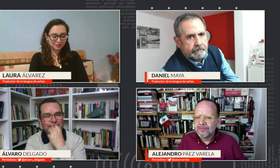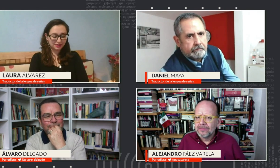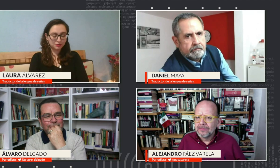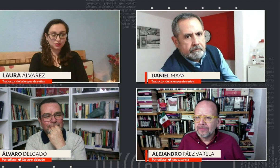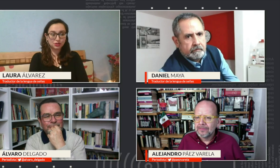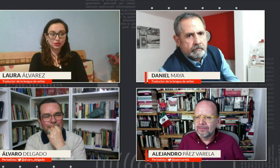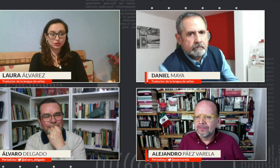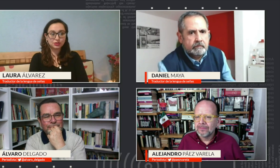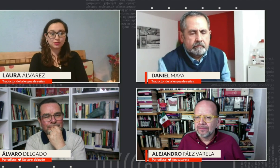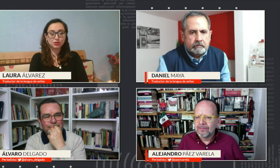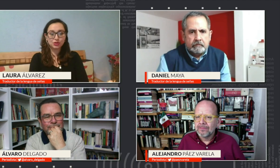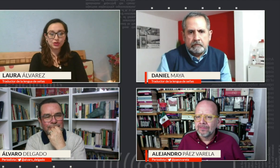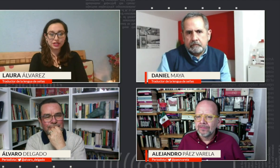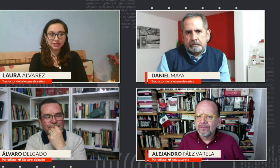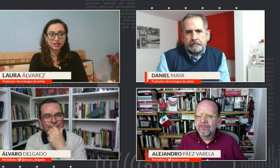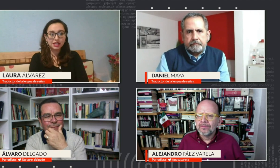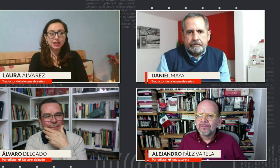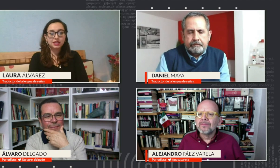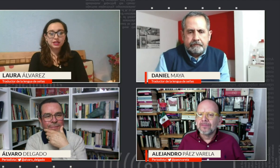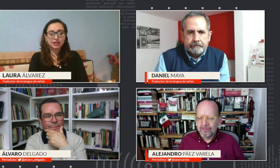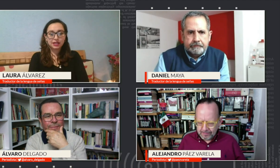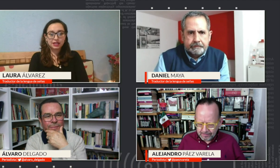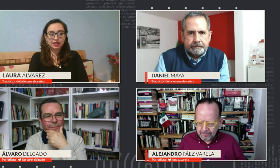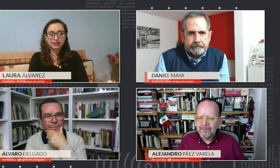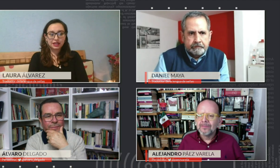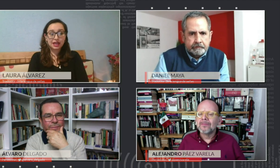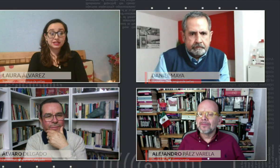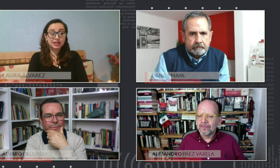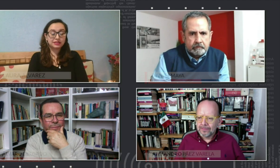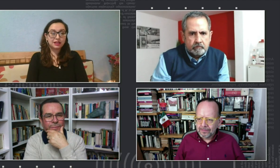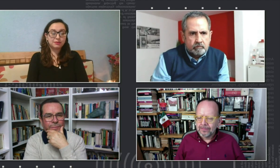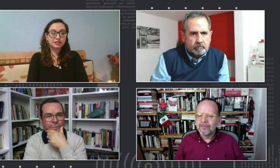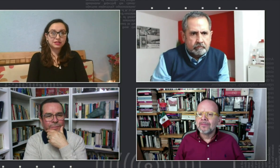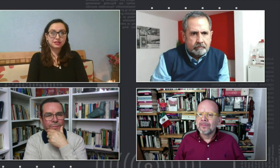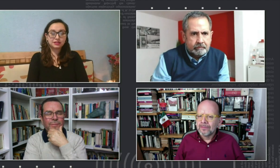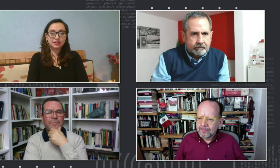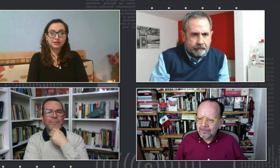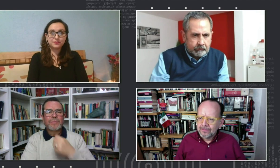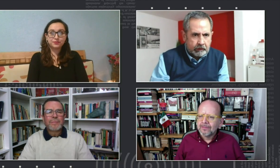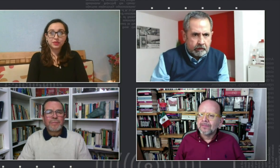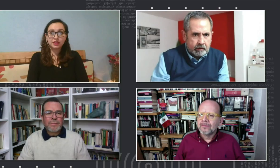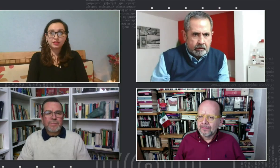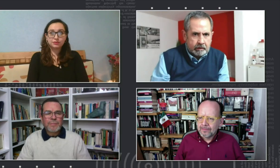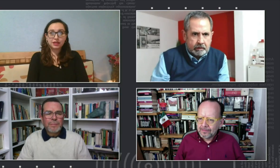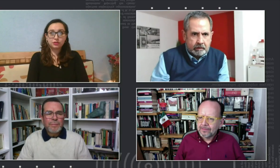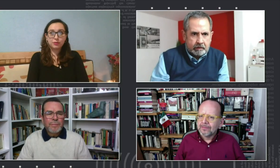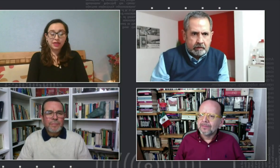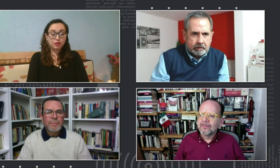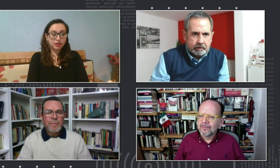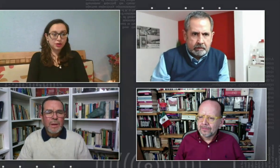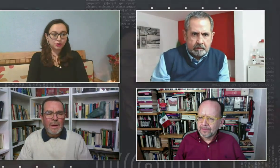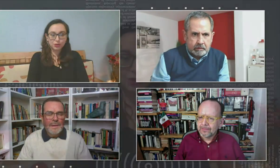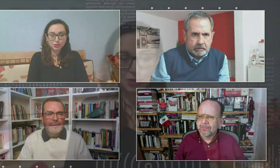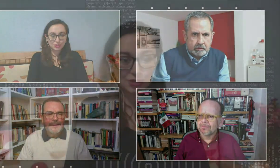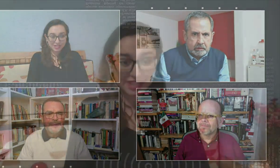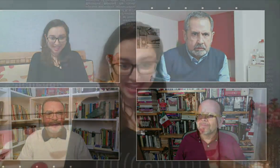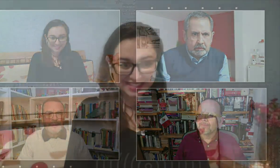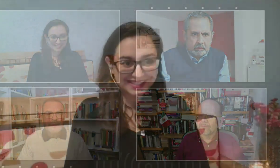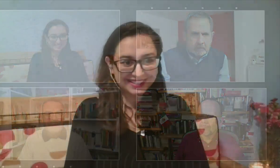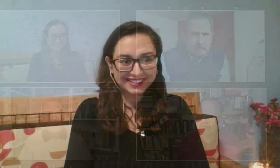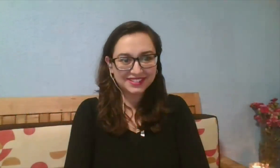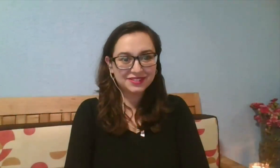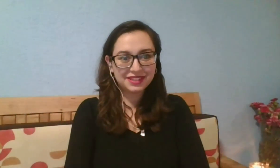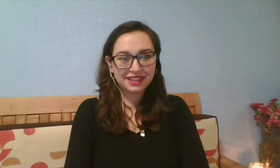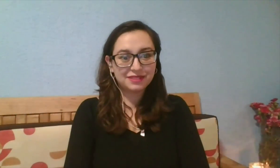que transmite mucho sus emociones, que hace tal vez un acto pedagógico todos los